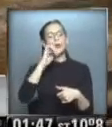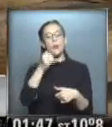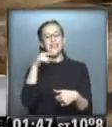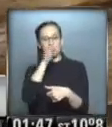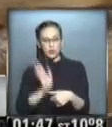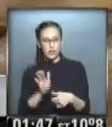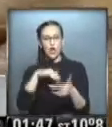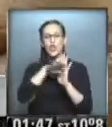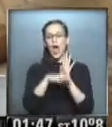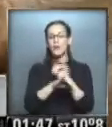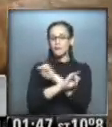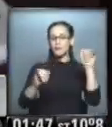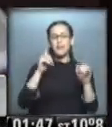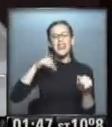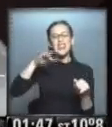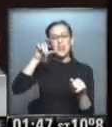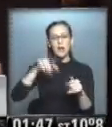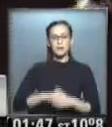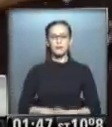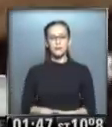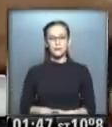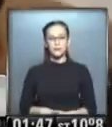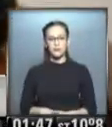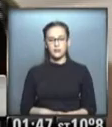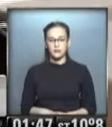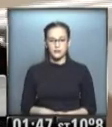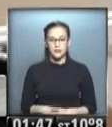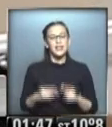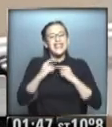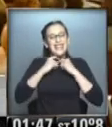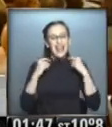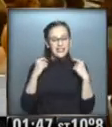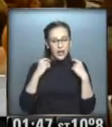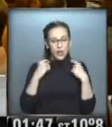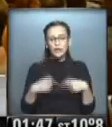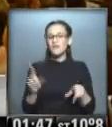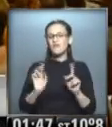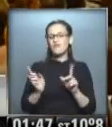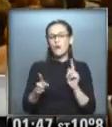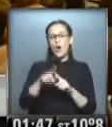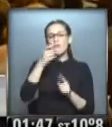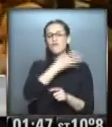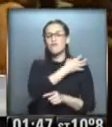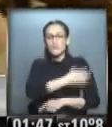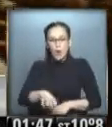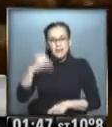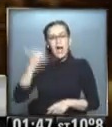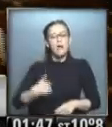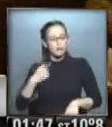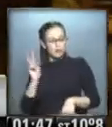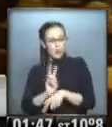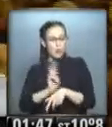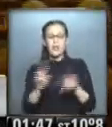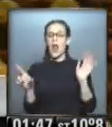fue difundido por el INDEC. Los sacerdotes nucleados en la opción por los pobres respaldaron la ley de medios